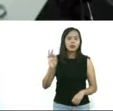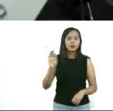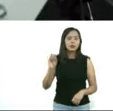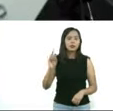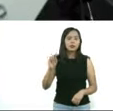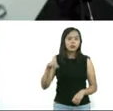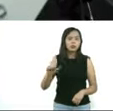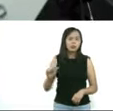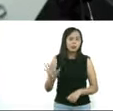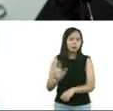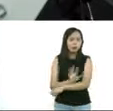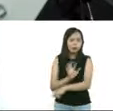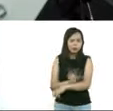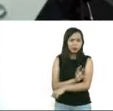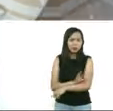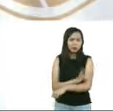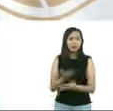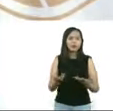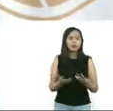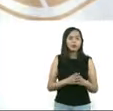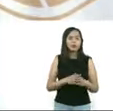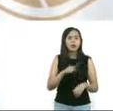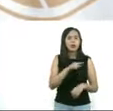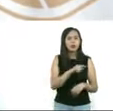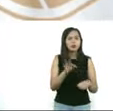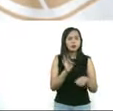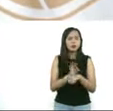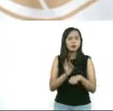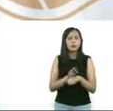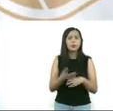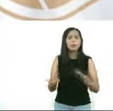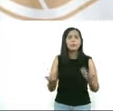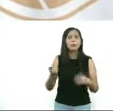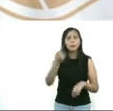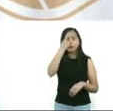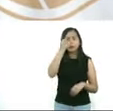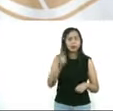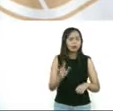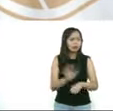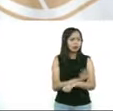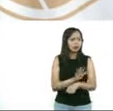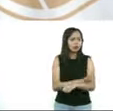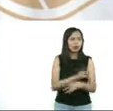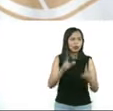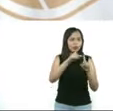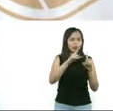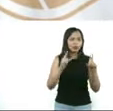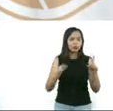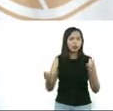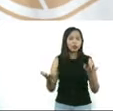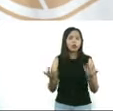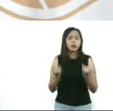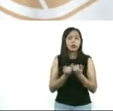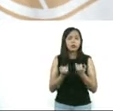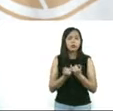nación, es el fortalecimiento del sistema eléctrico nacional, de la empresa